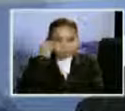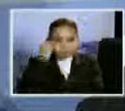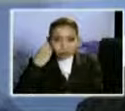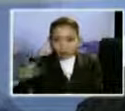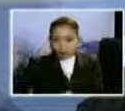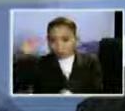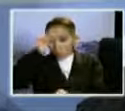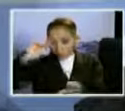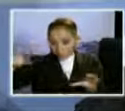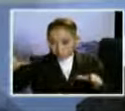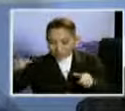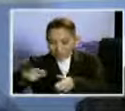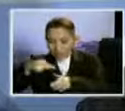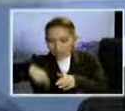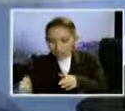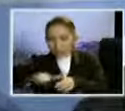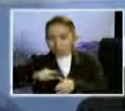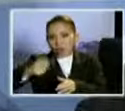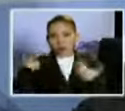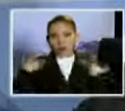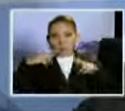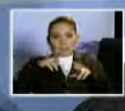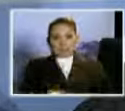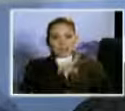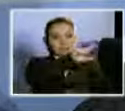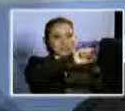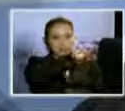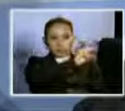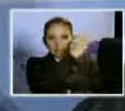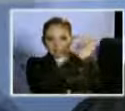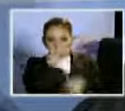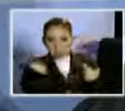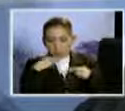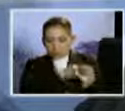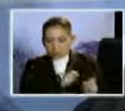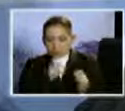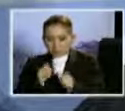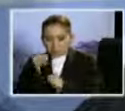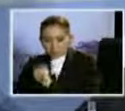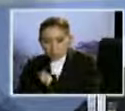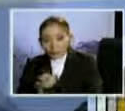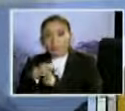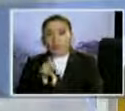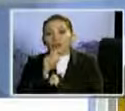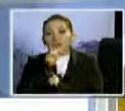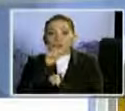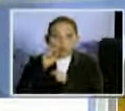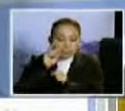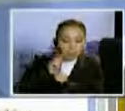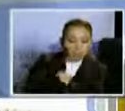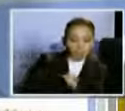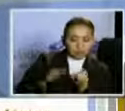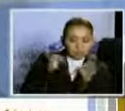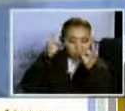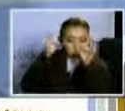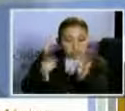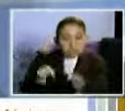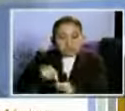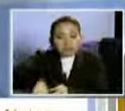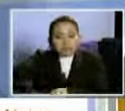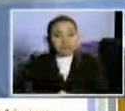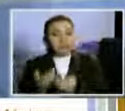el Consejo actúa en nombre de los 193, pero hay que tener en cuenta la legítima